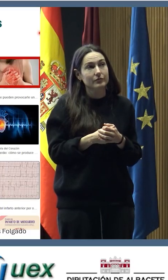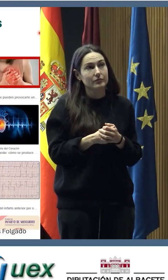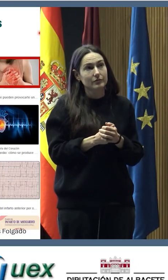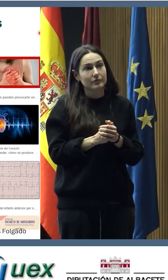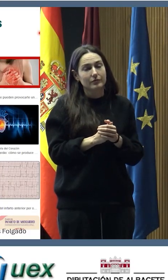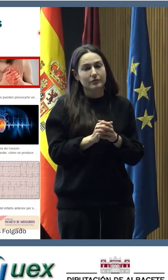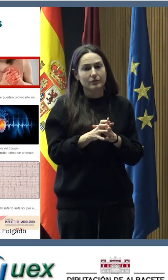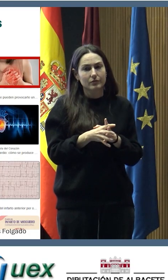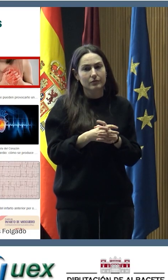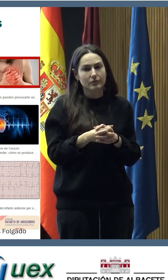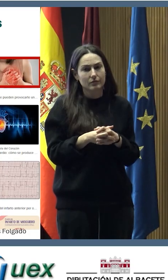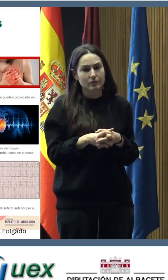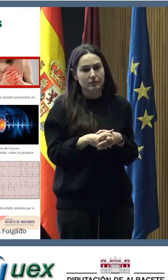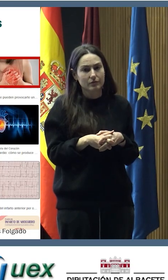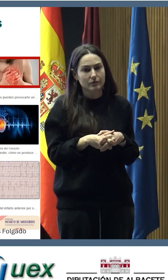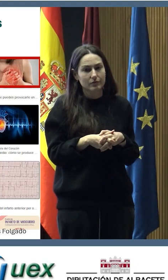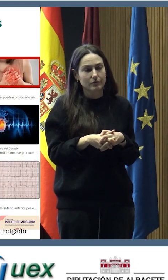podéis ver, que ese